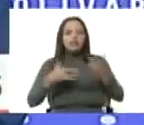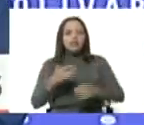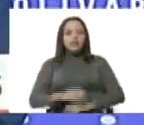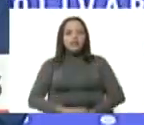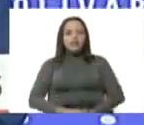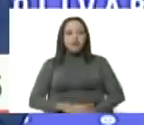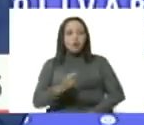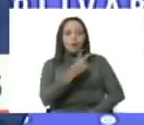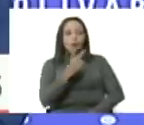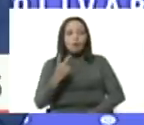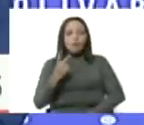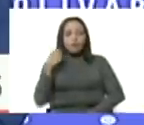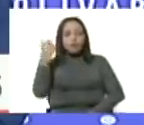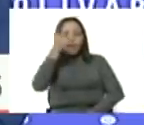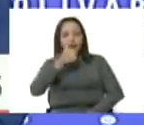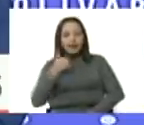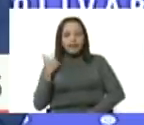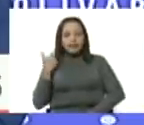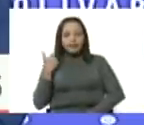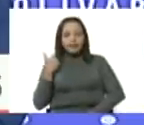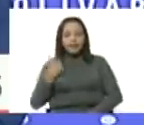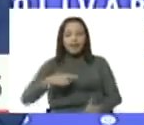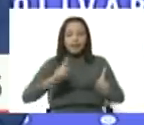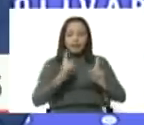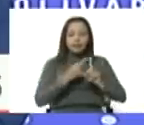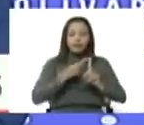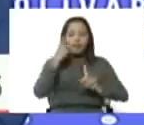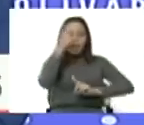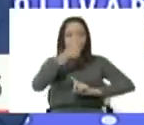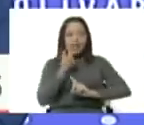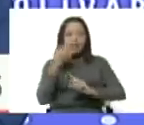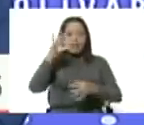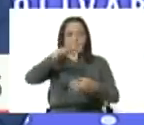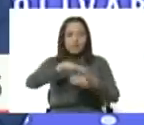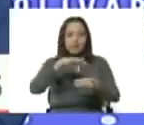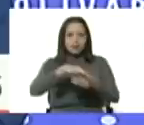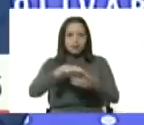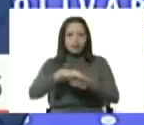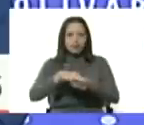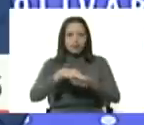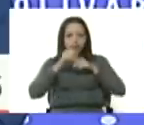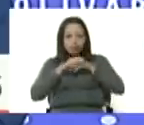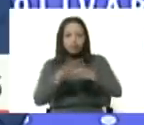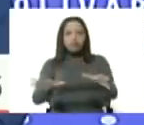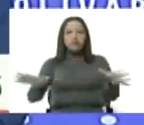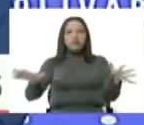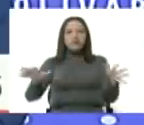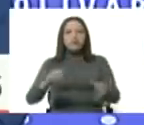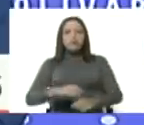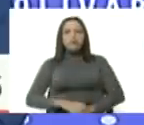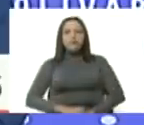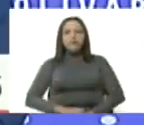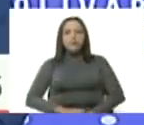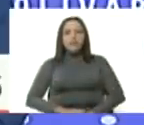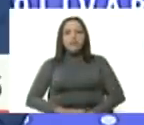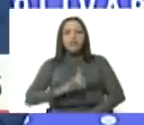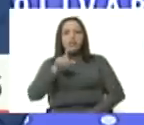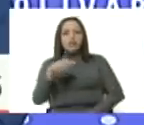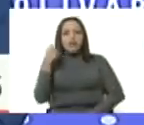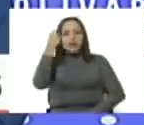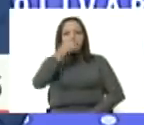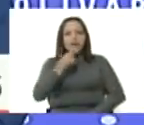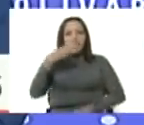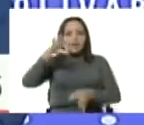con dos caras. La cara de la siembra extensiva y la cara de